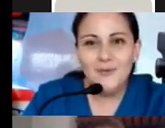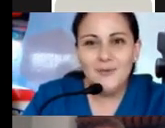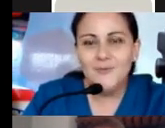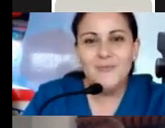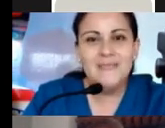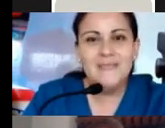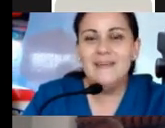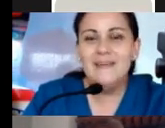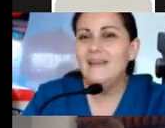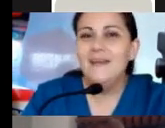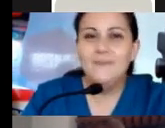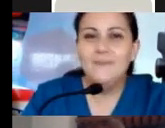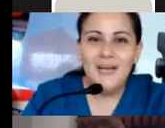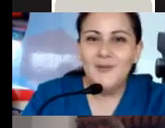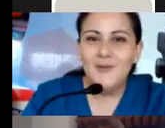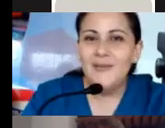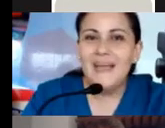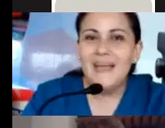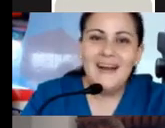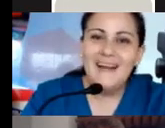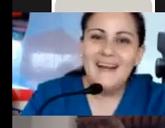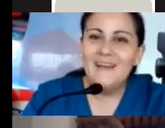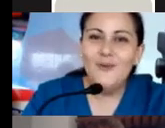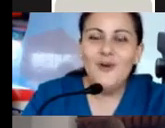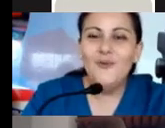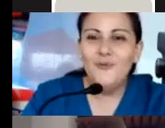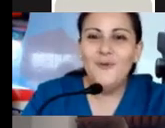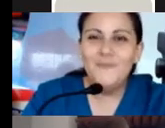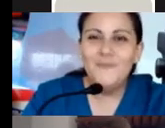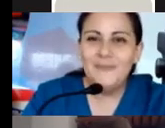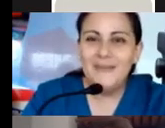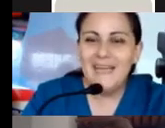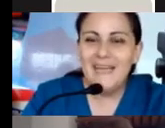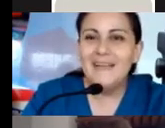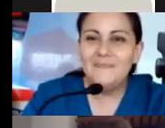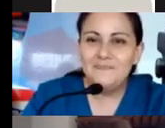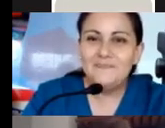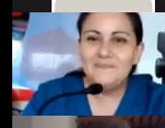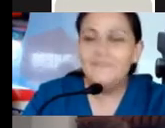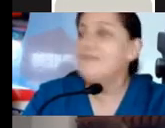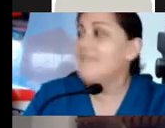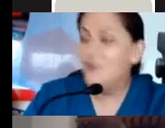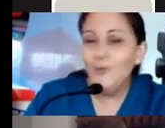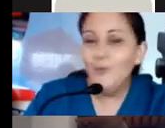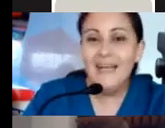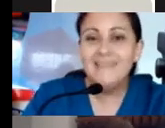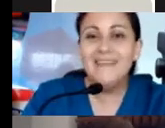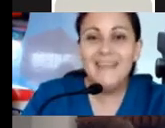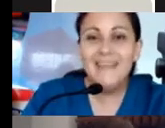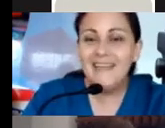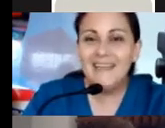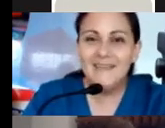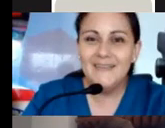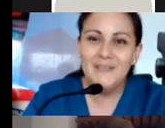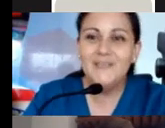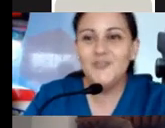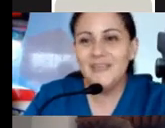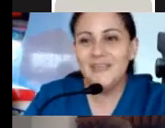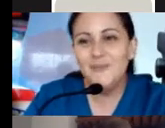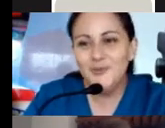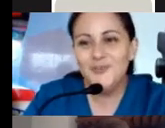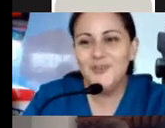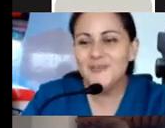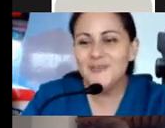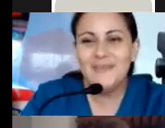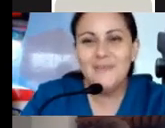el equipo de Chupis, de Mario, de Carla, de Adolfo, de Mariana, de Julián, de Eric. Y yo